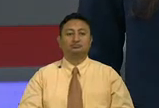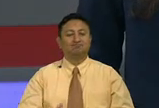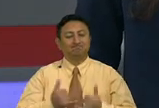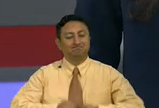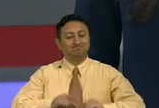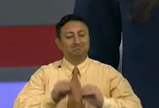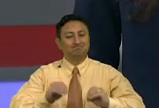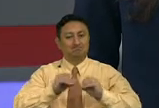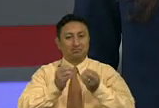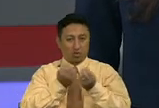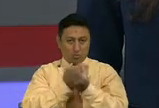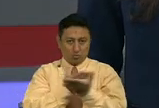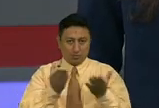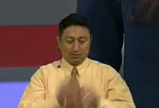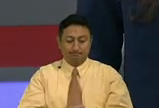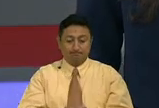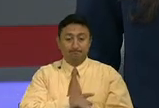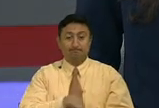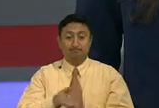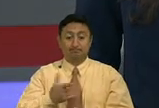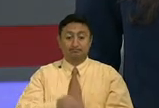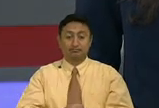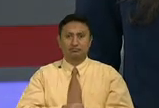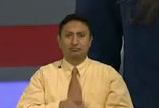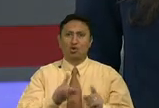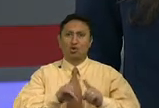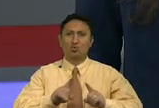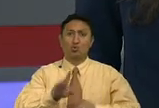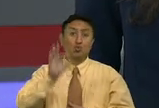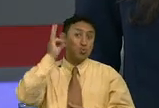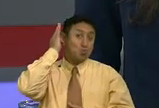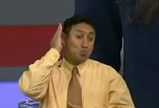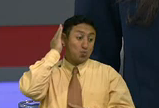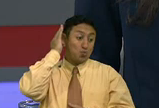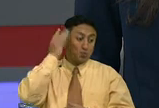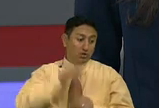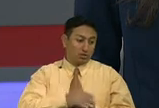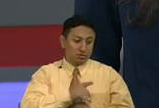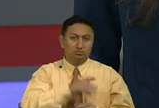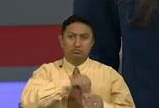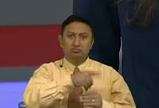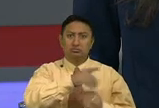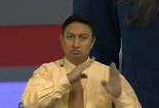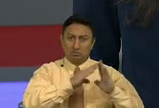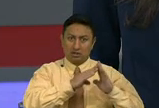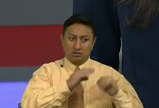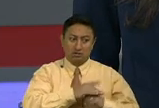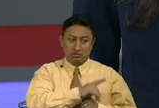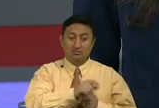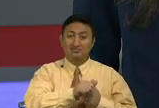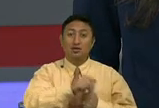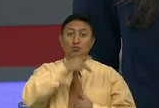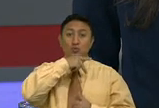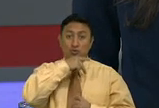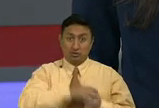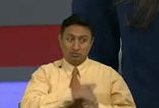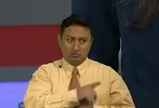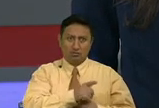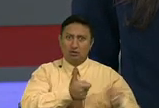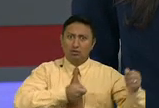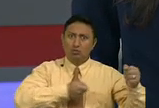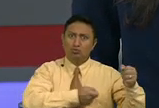Continuamos con más información. Les contamos que asesinan con varias puñaladas a una joven fuera de su casa en un recinto del cantón Puerto Viejo, capital de la provincia de